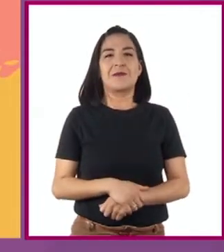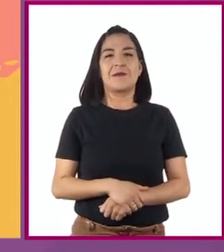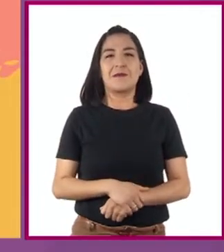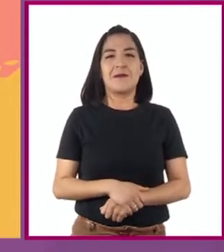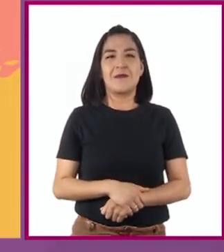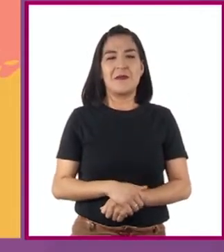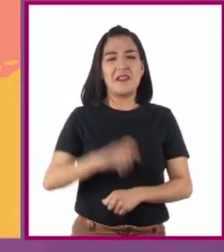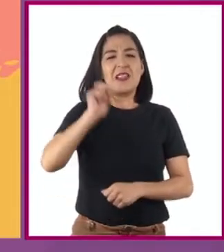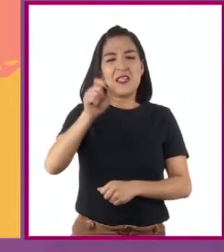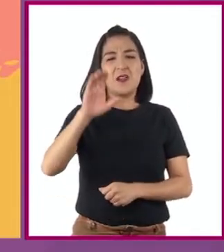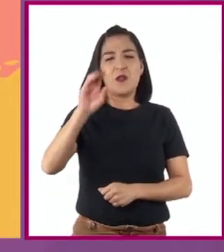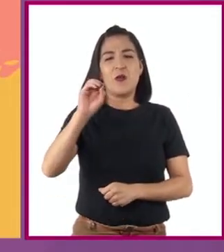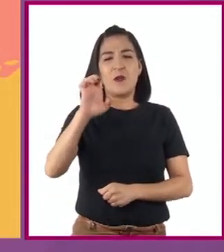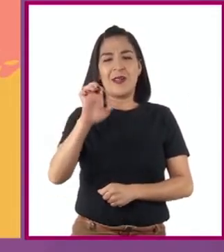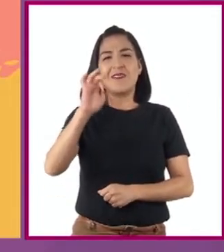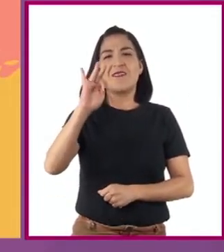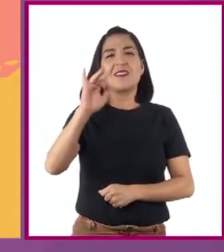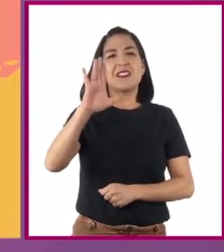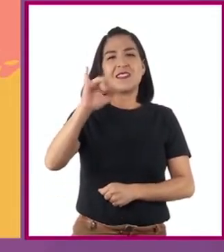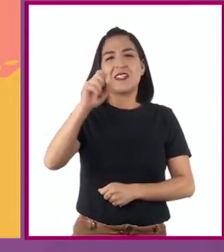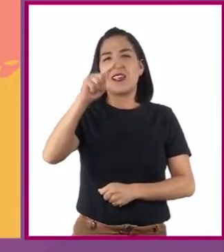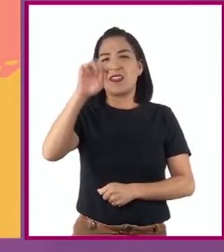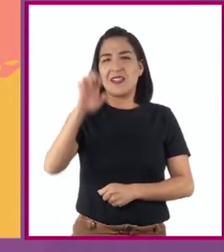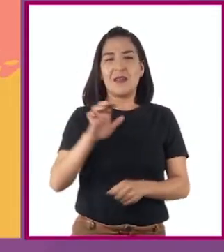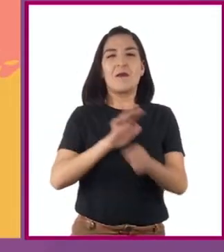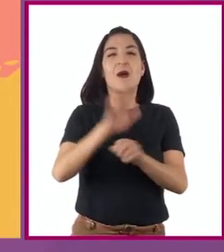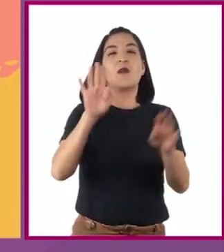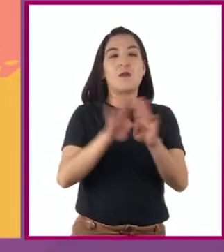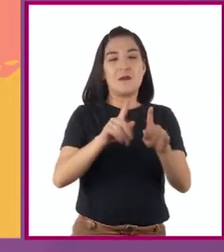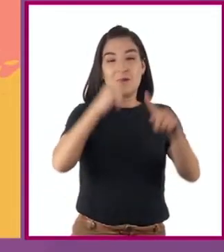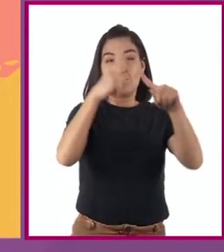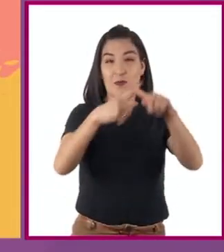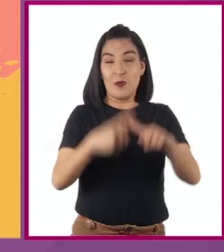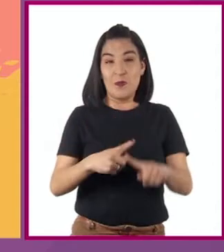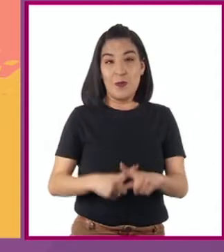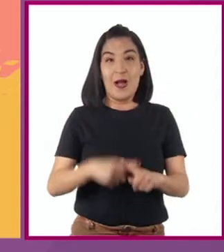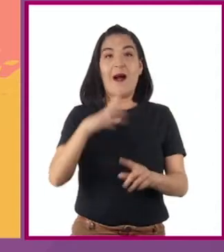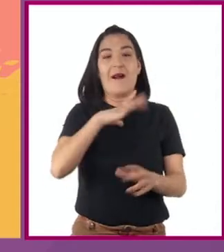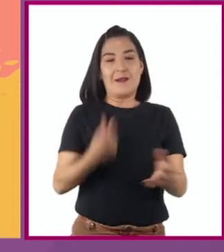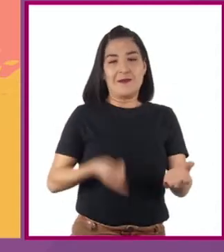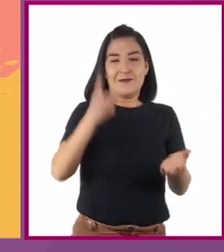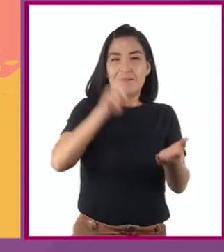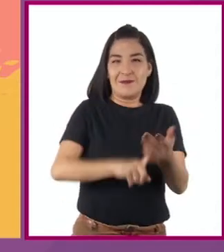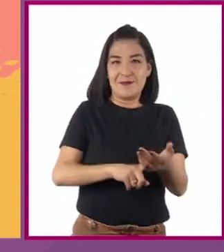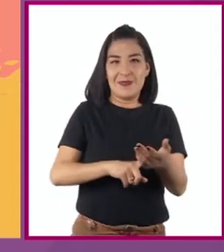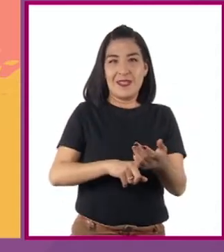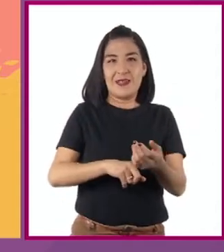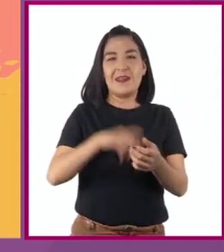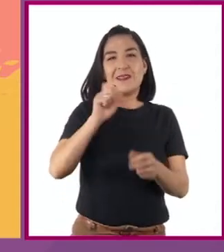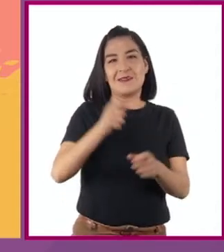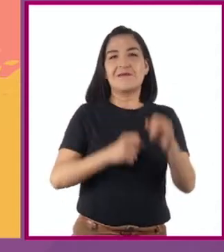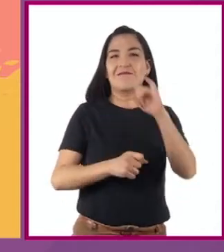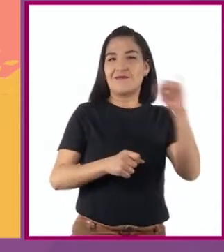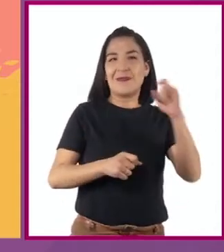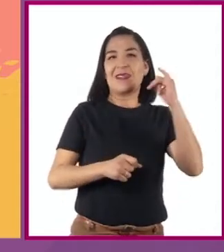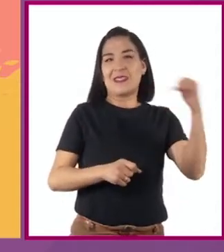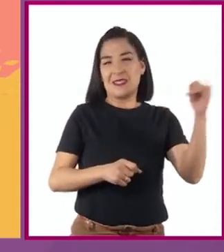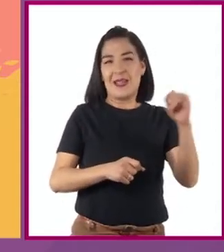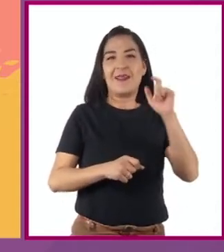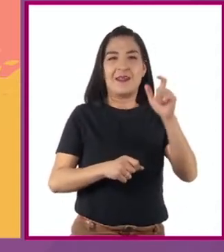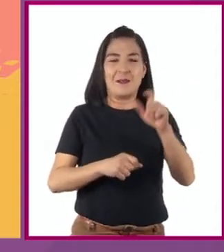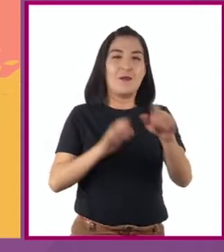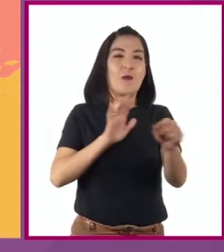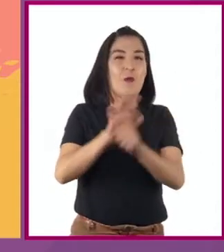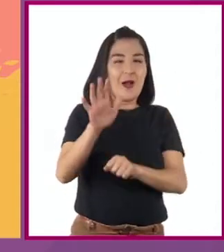es un coeficiente? Es un factor multiplicativo que se encuentra generalmente a la izquierda de la literal, en